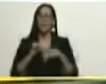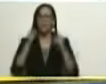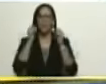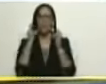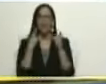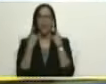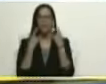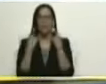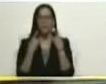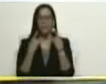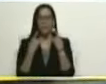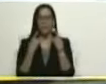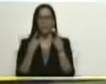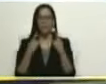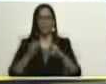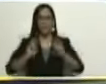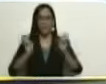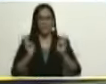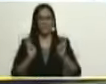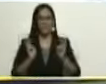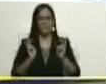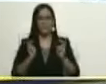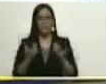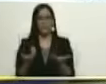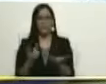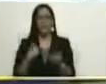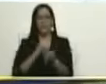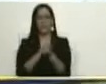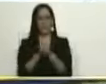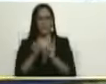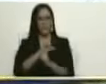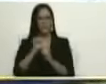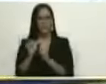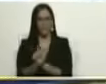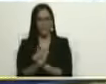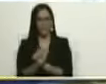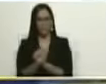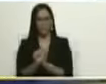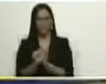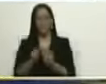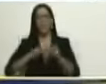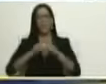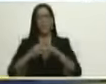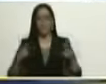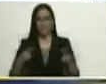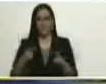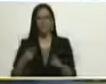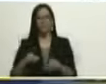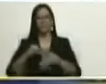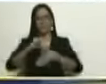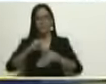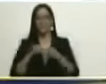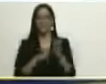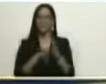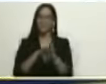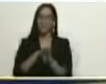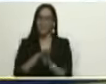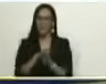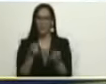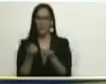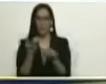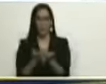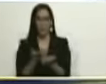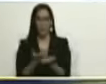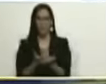grandes temas que nos agobian: el cambio climático, la paz de la región, el desarrollo